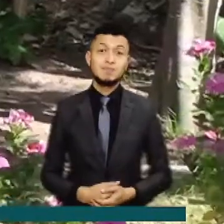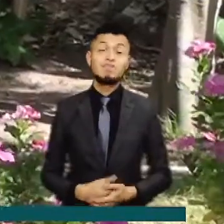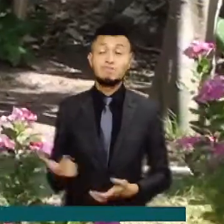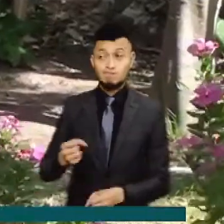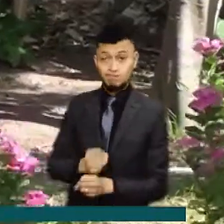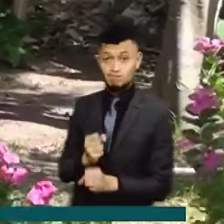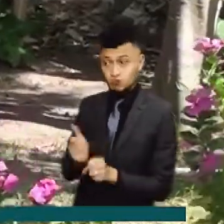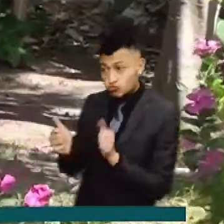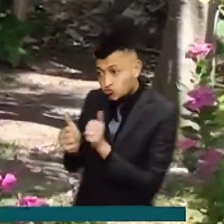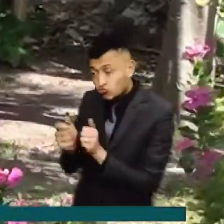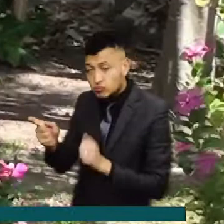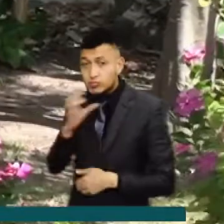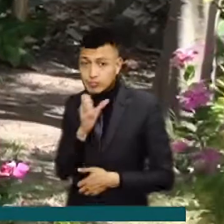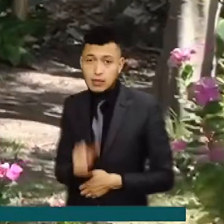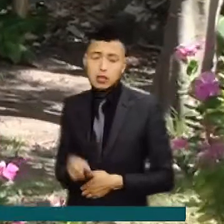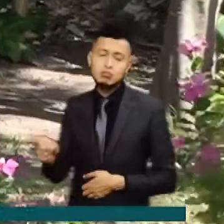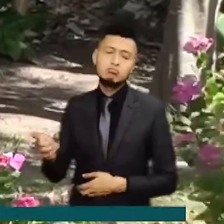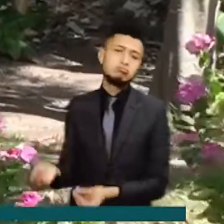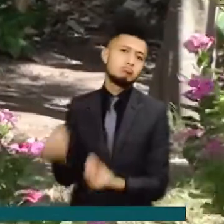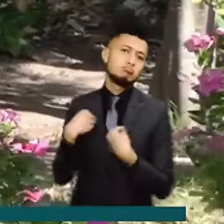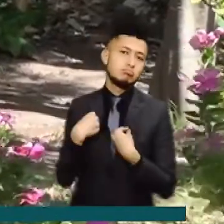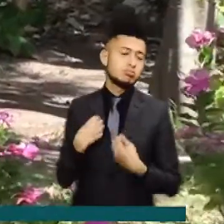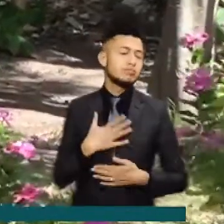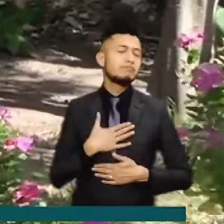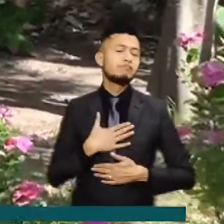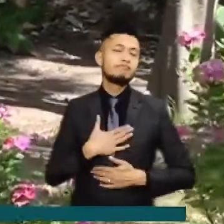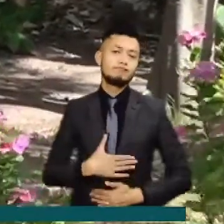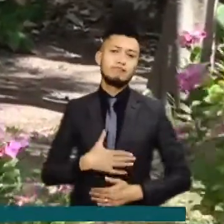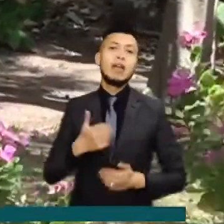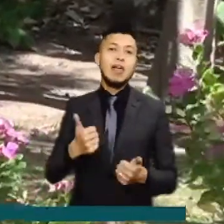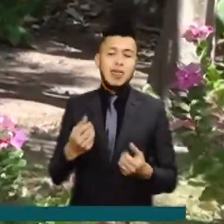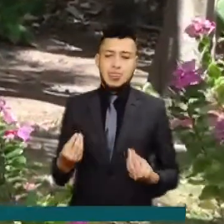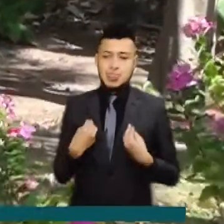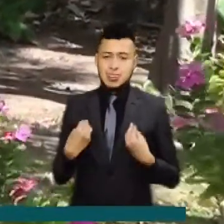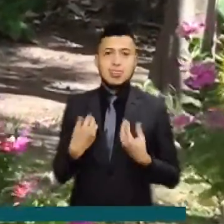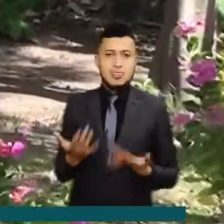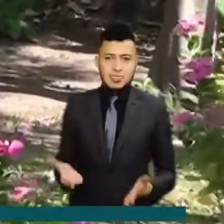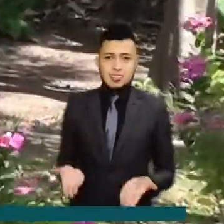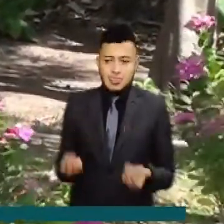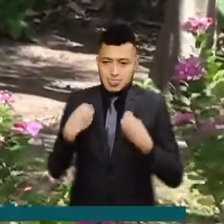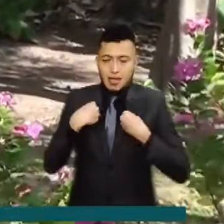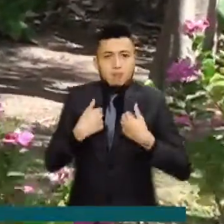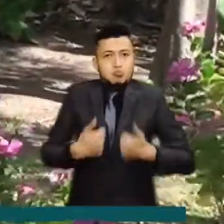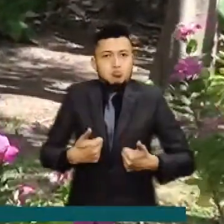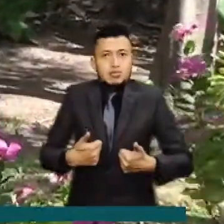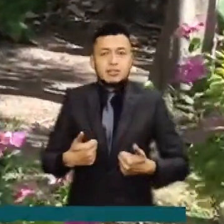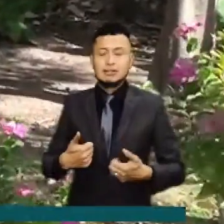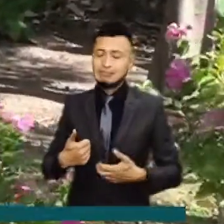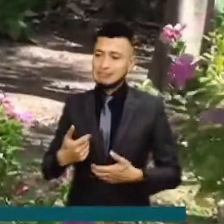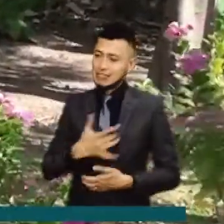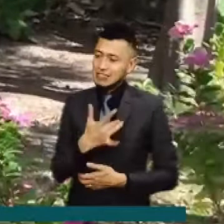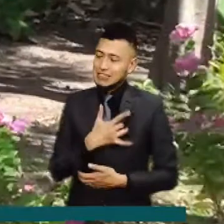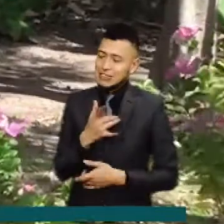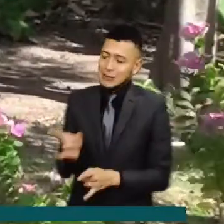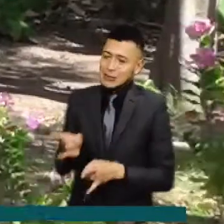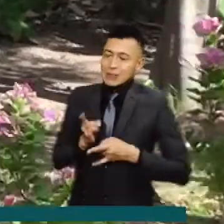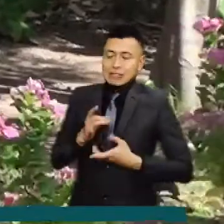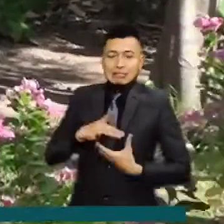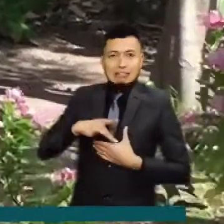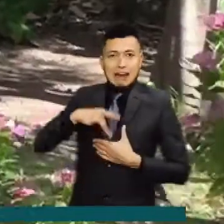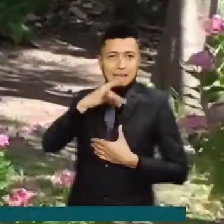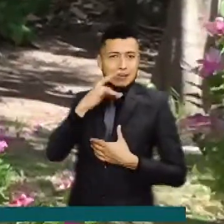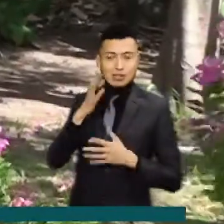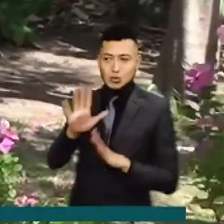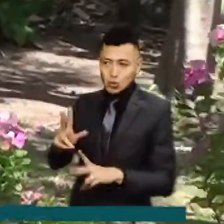verdad, trabajar con los adultos mayores es algo muy gratificante, es algo que reconforta y es algo que alimenta mucho el alma